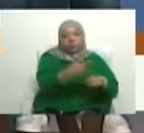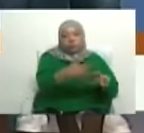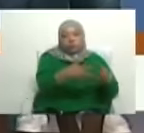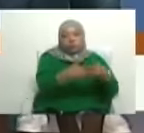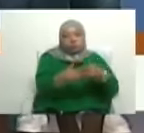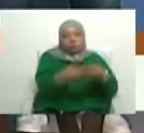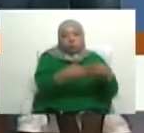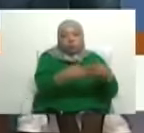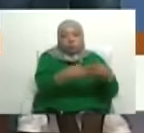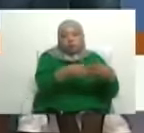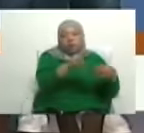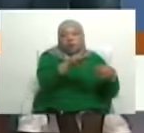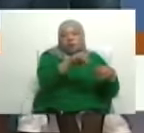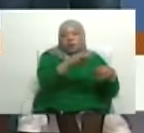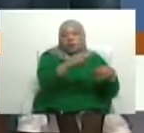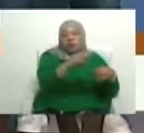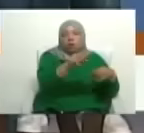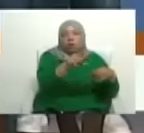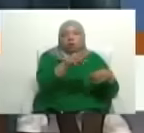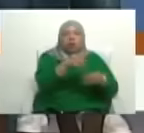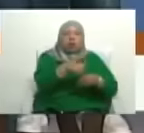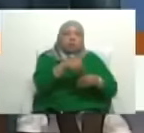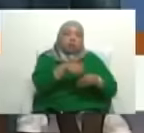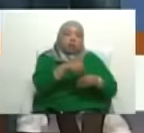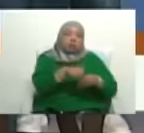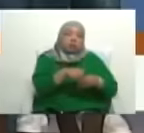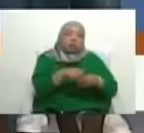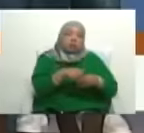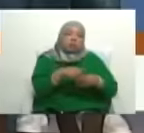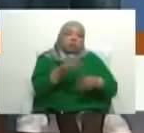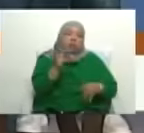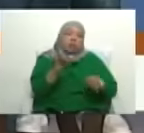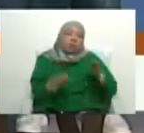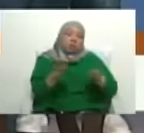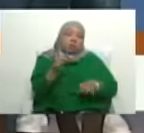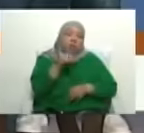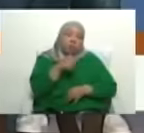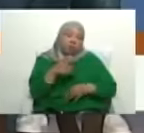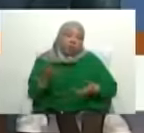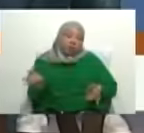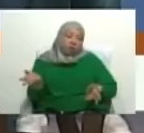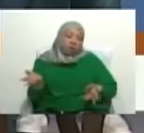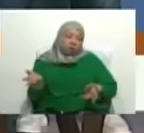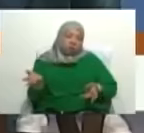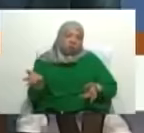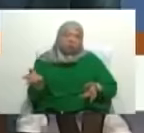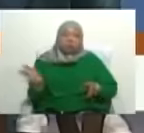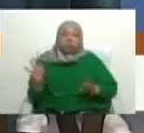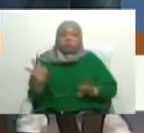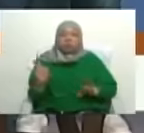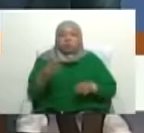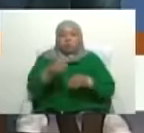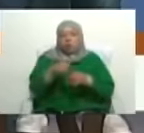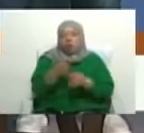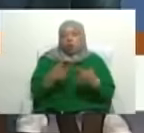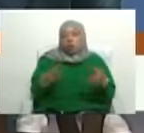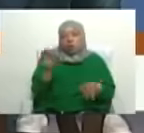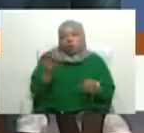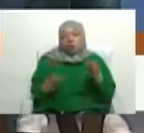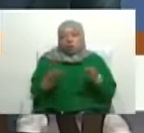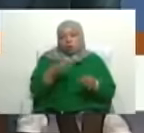Nichols, las elecciones libres y justas. Para ellos, elección libre y justa es dejar que nos